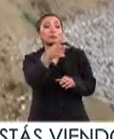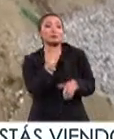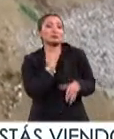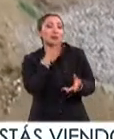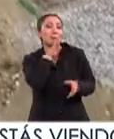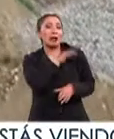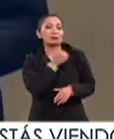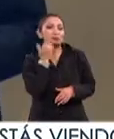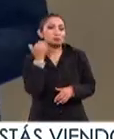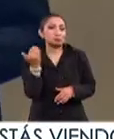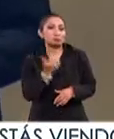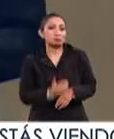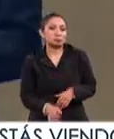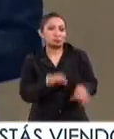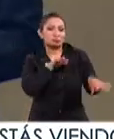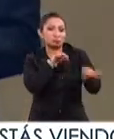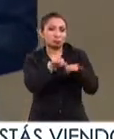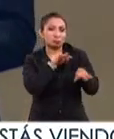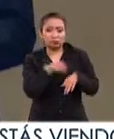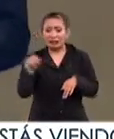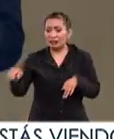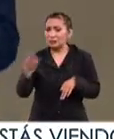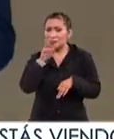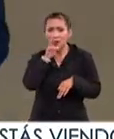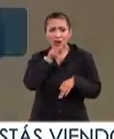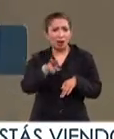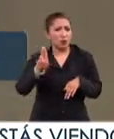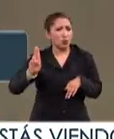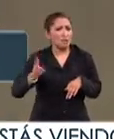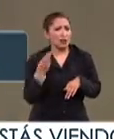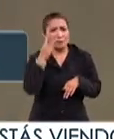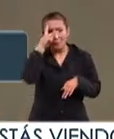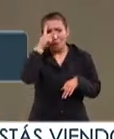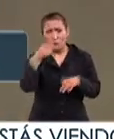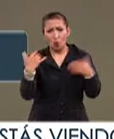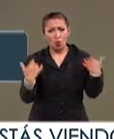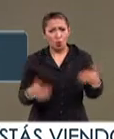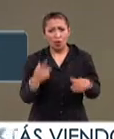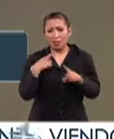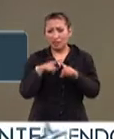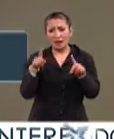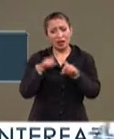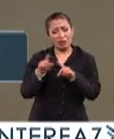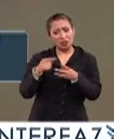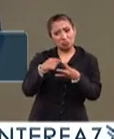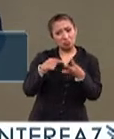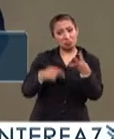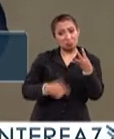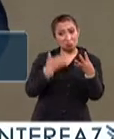gestiones deficientes. Es una de las mejores universidades de México. En muchos aspectos,